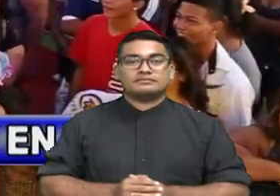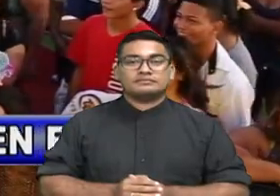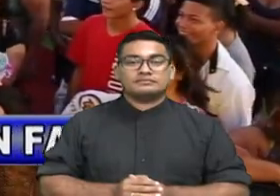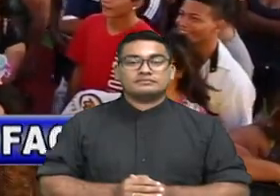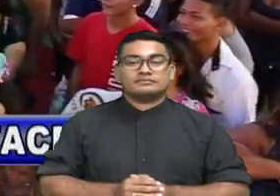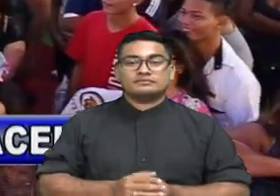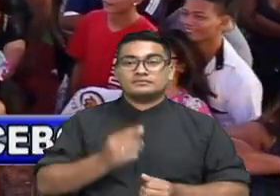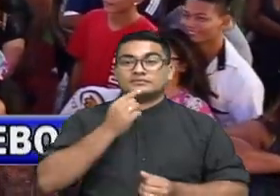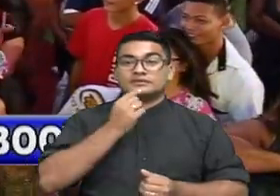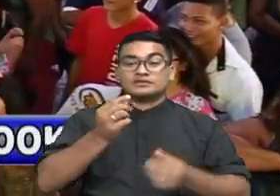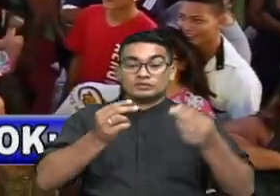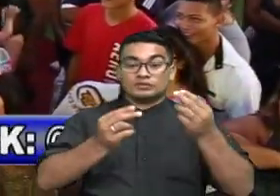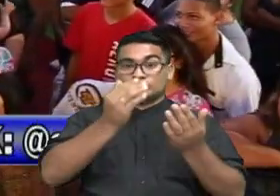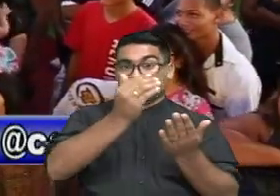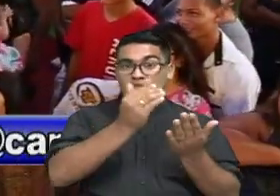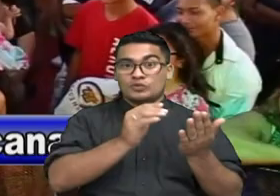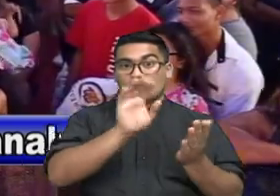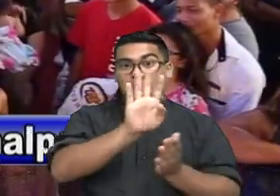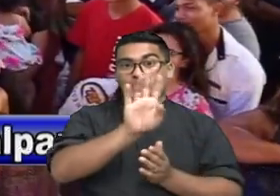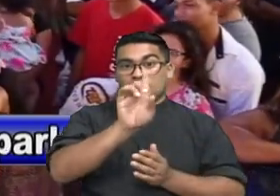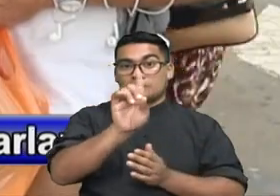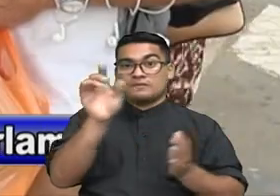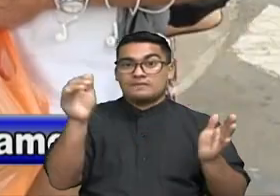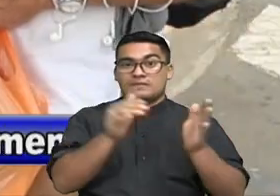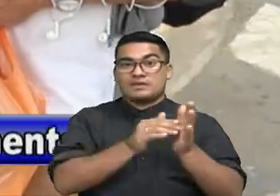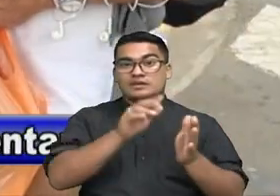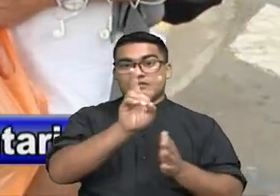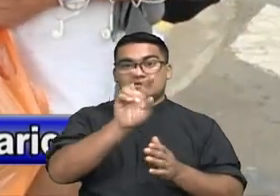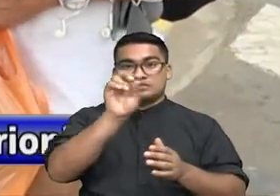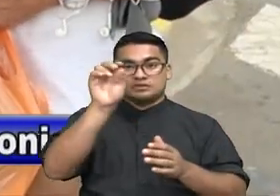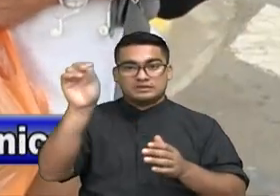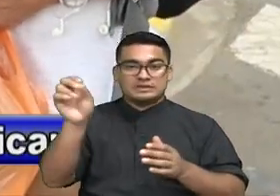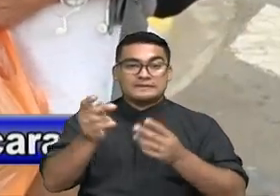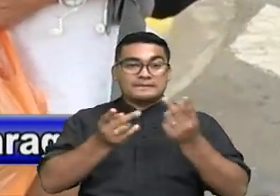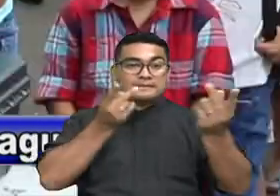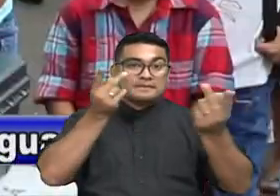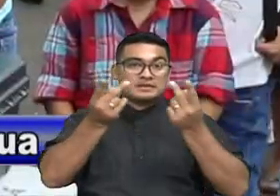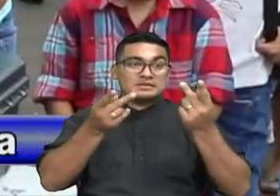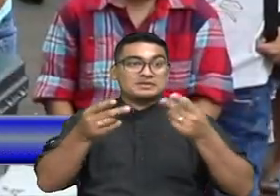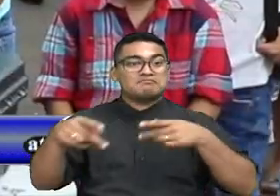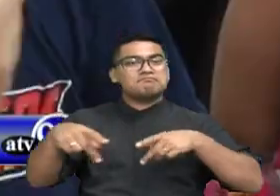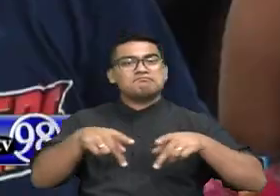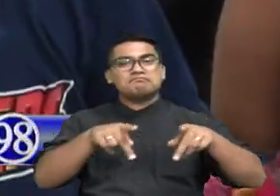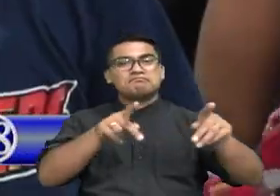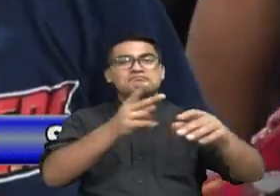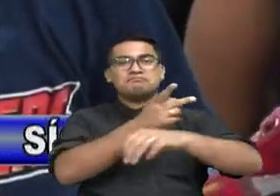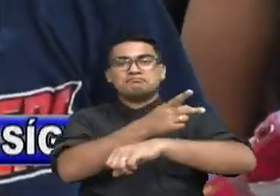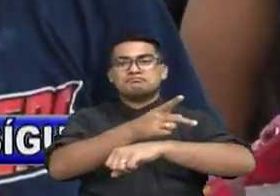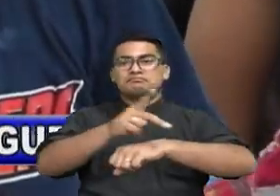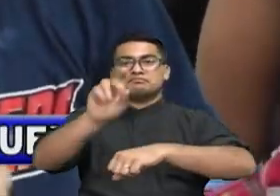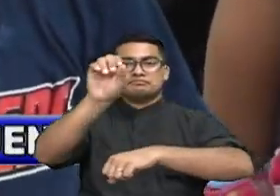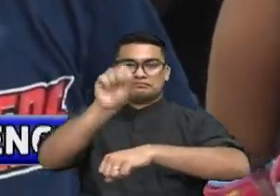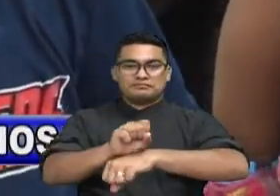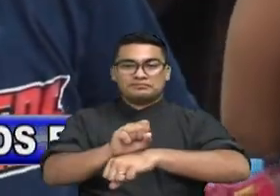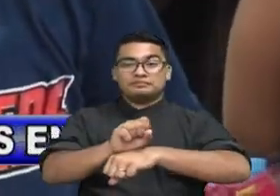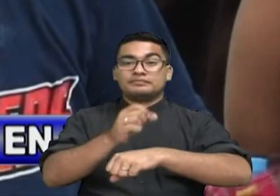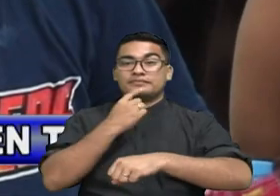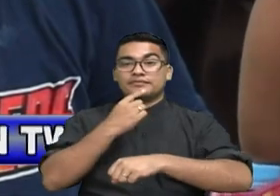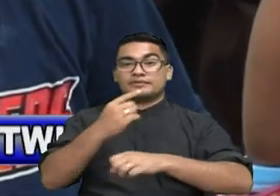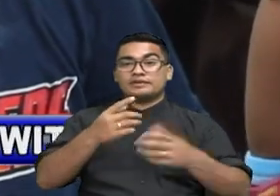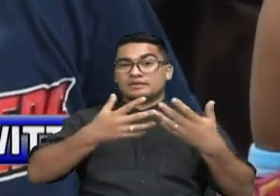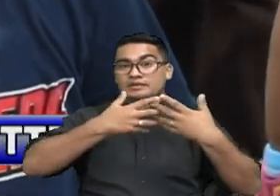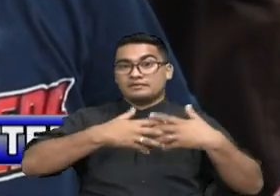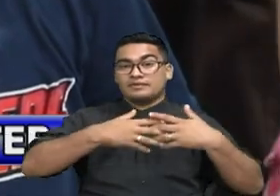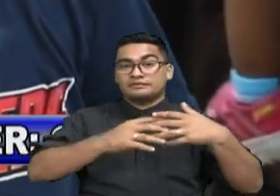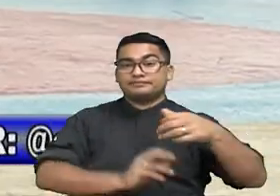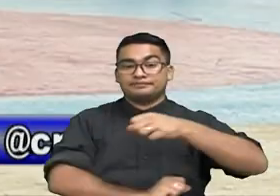Con registro récord de más de 41.200 visitas de turistas nacionales y extranjeros esta semana al puerto Salvador Allende, la empresa nacional